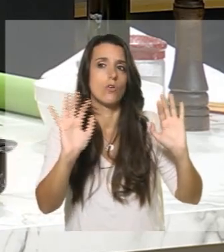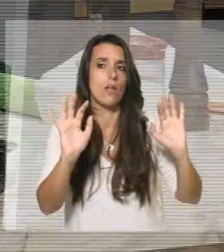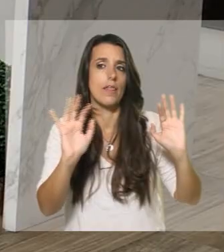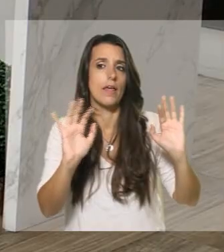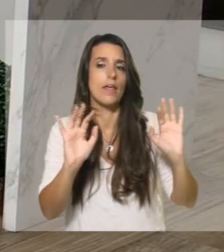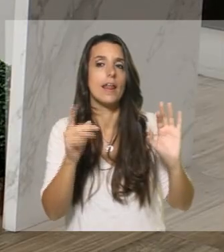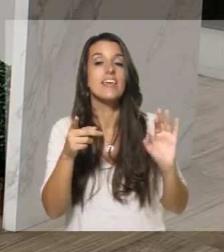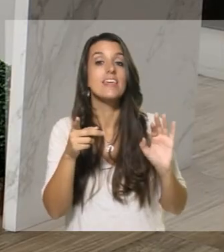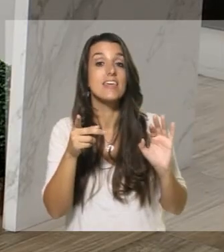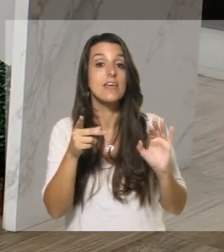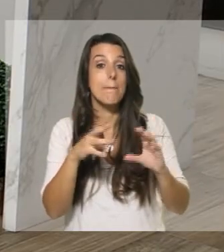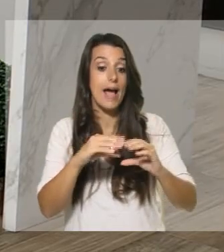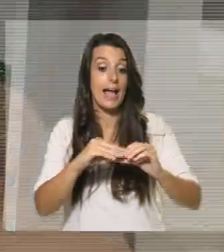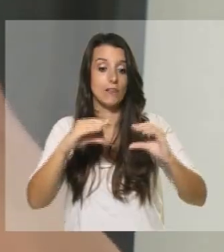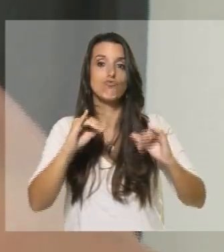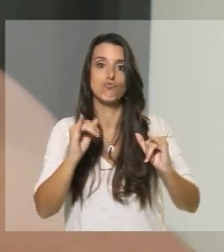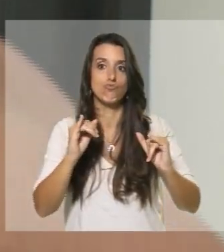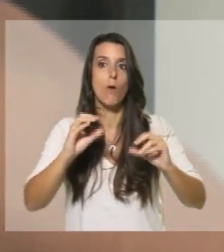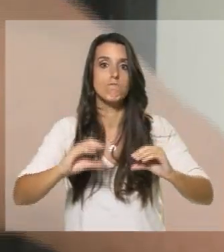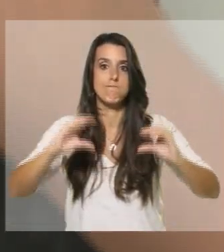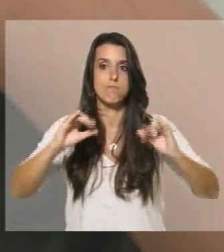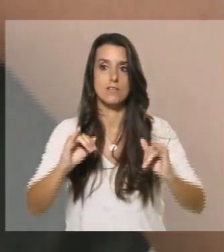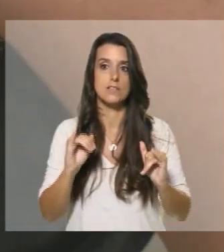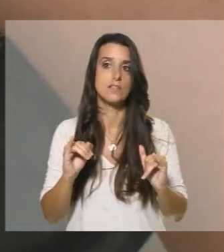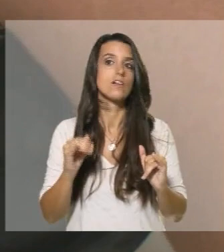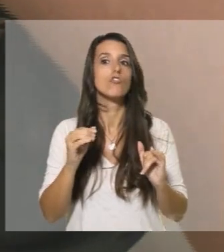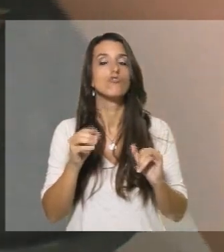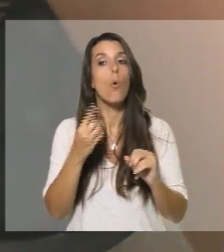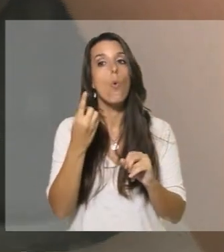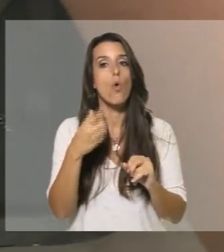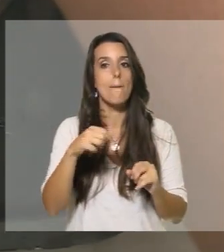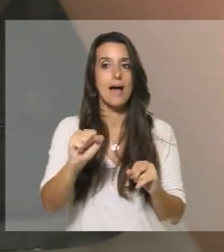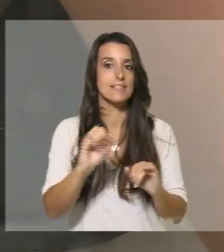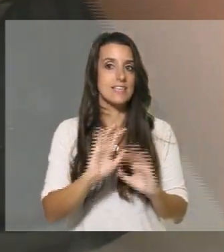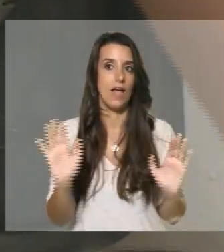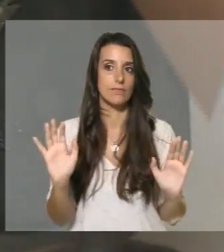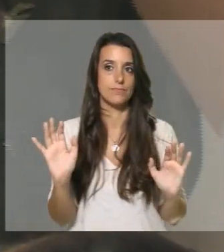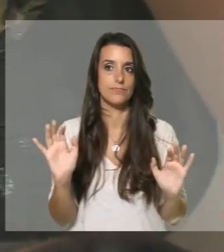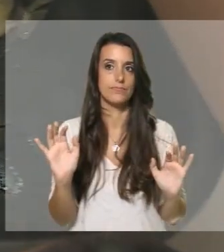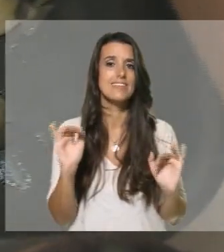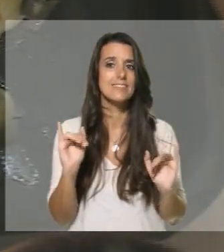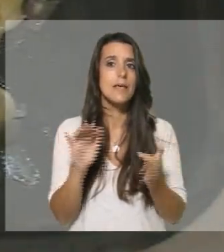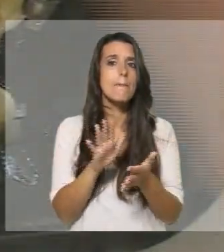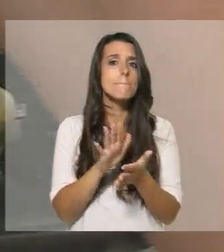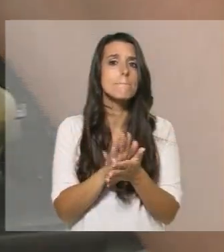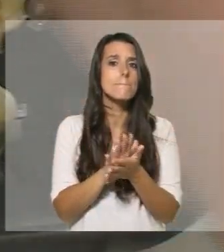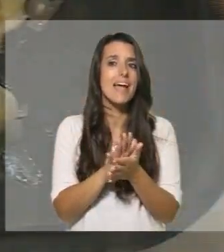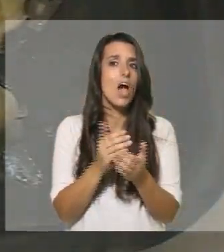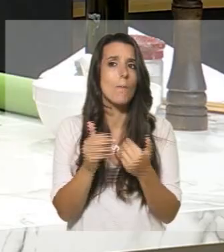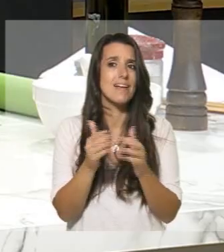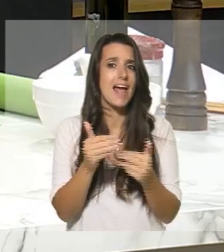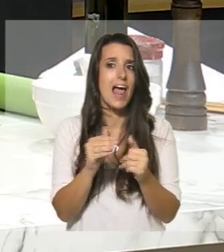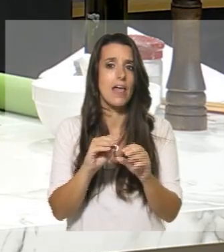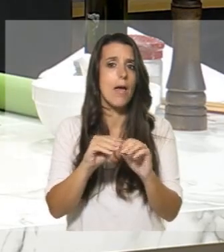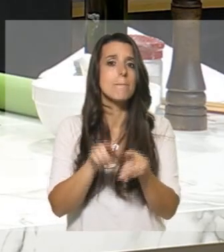no van a crecer mucho? Van a crecer. Yo voy a así poner que hay que uno ponerlo más. Bien. Y ya está. Sí, si se pegan un poquito tampoco me molesta, los desprendo como si